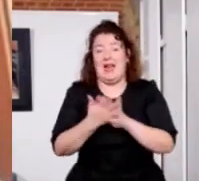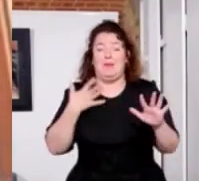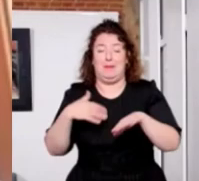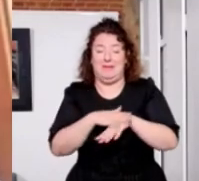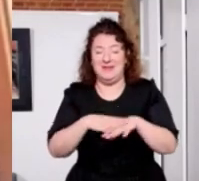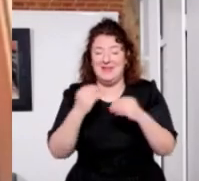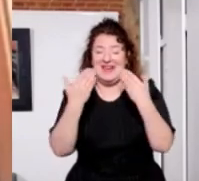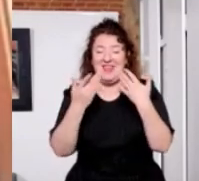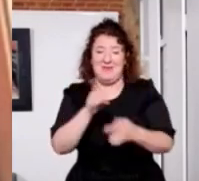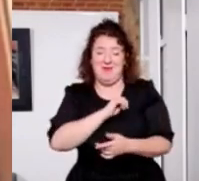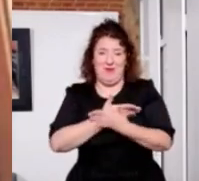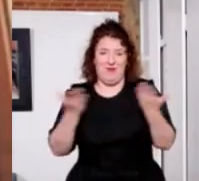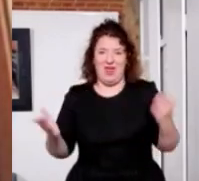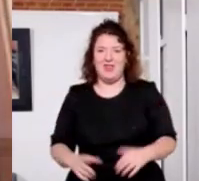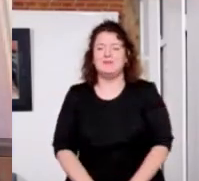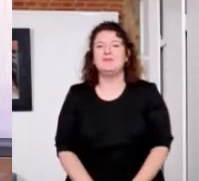vuestra atención.